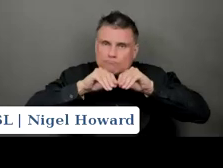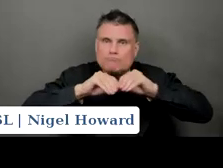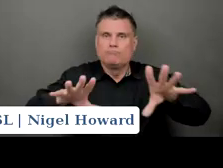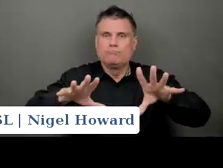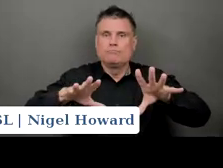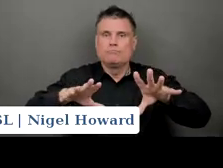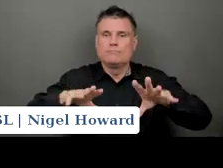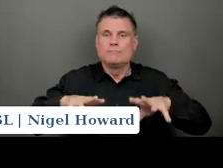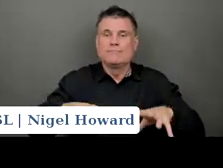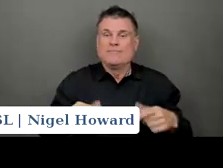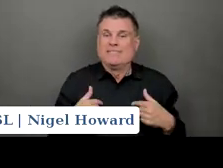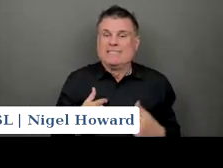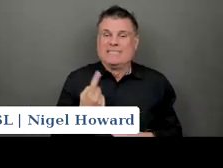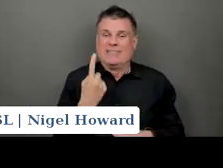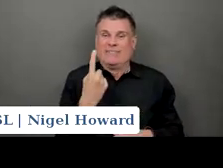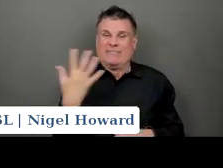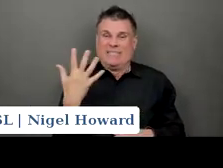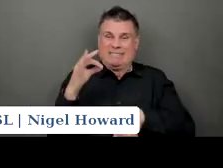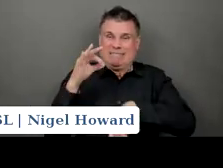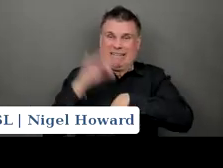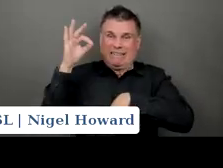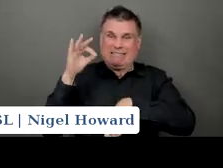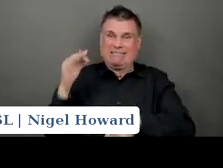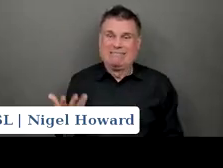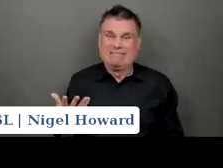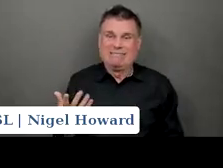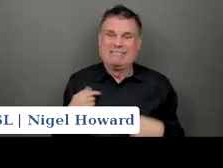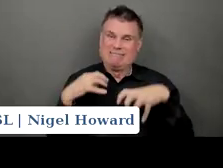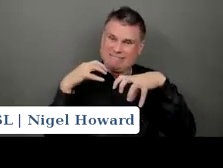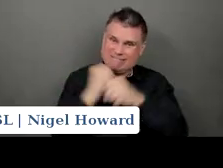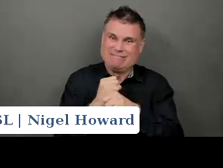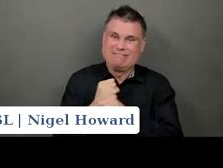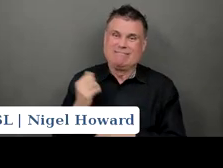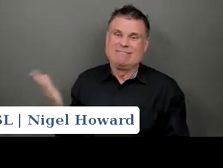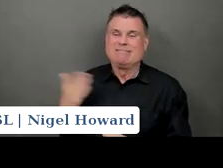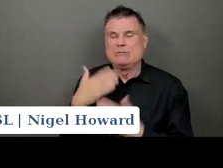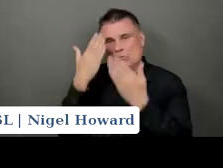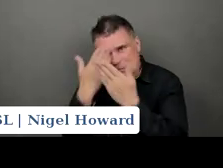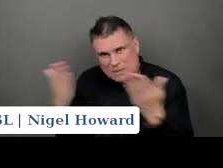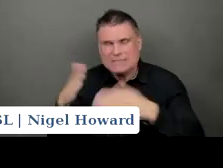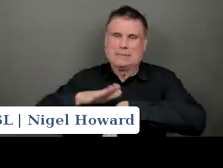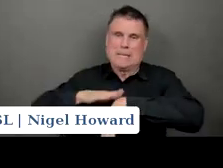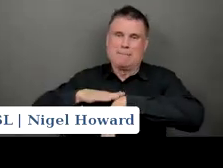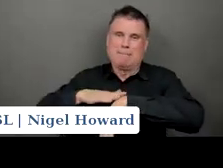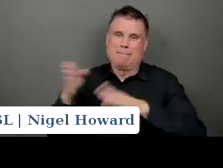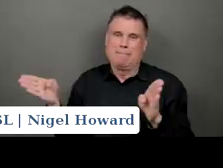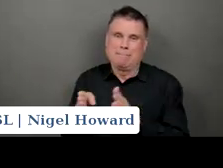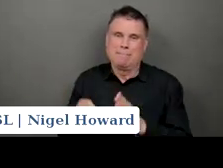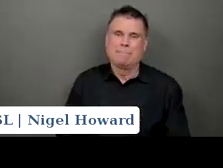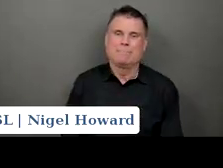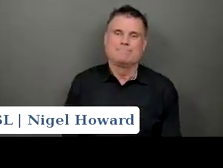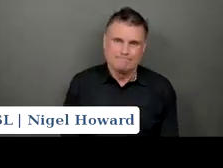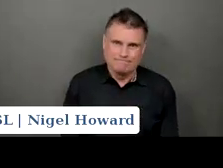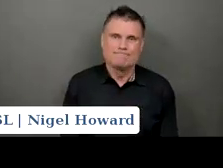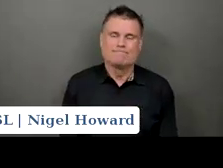del tiempo del resto de los colegas, y podrán ver que en las siguientes diapositivas queda ilustrado, y que ustedes van